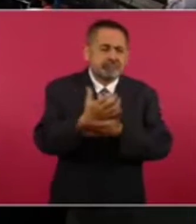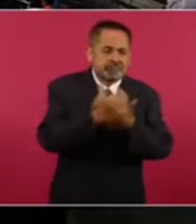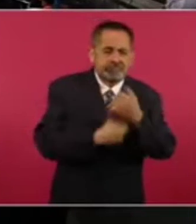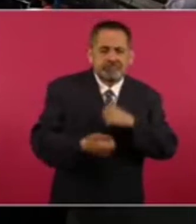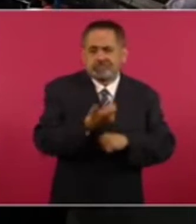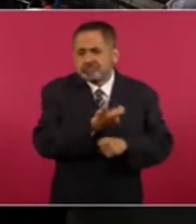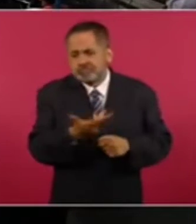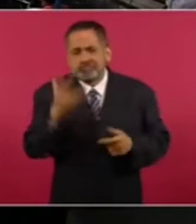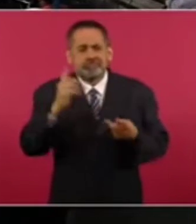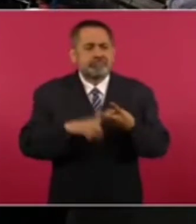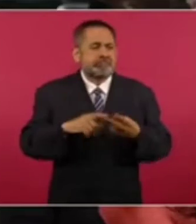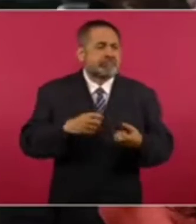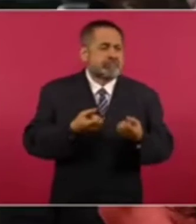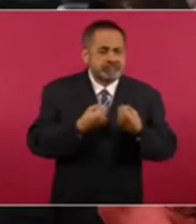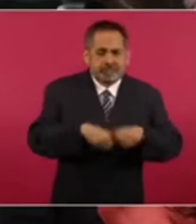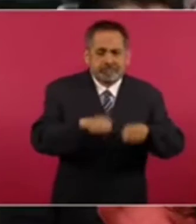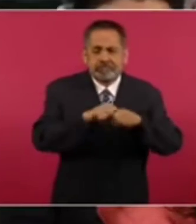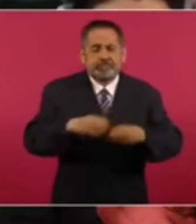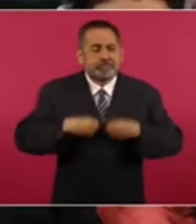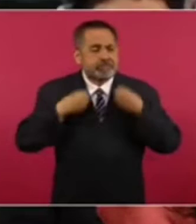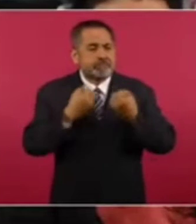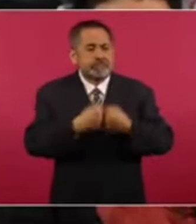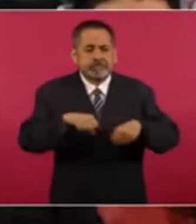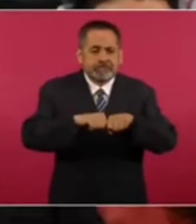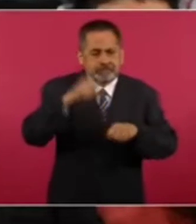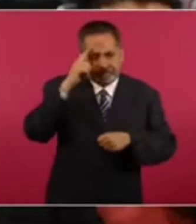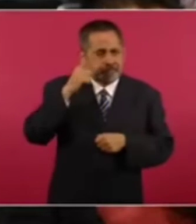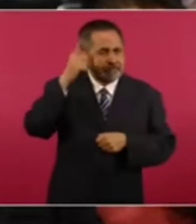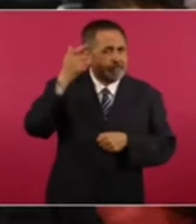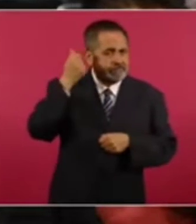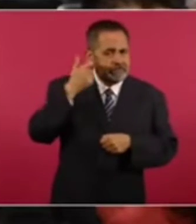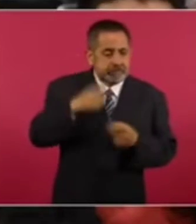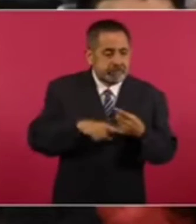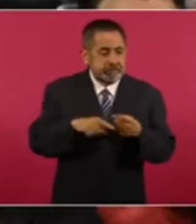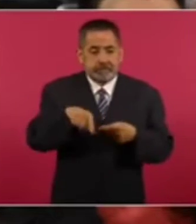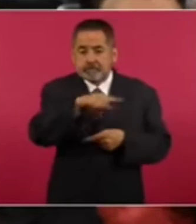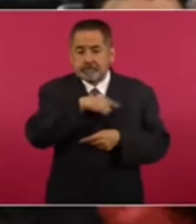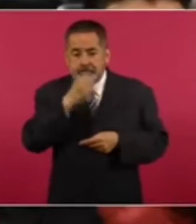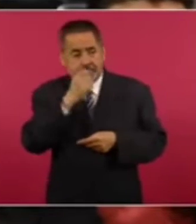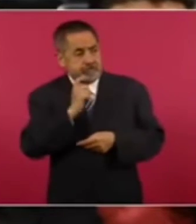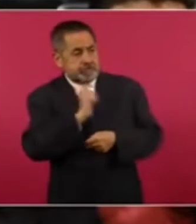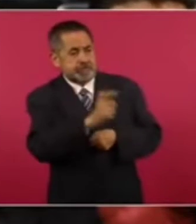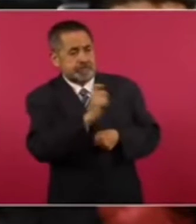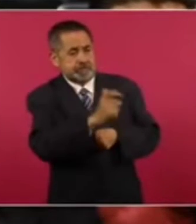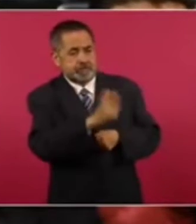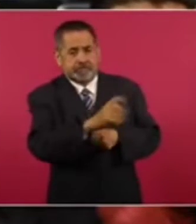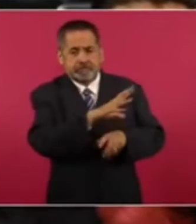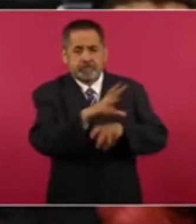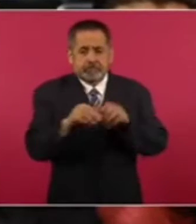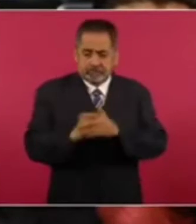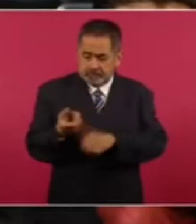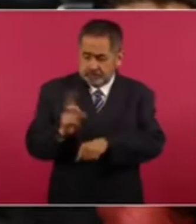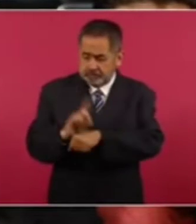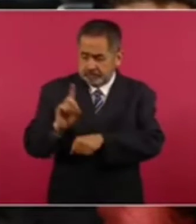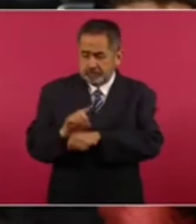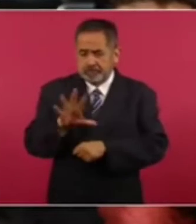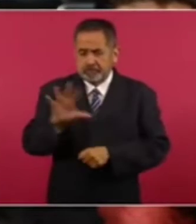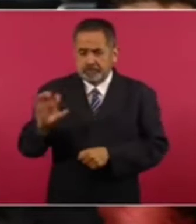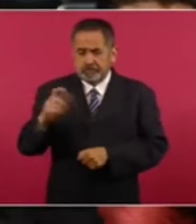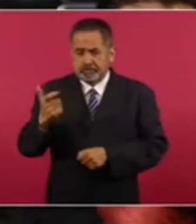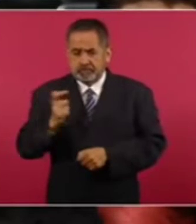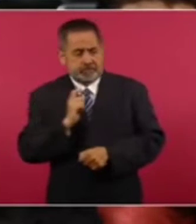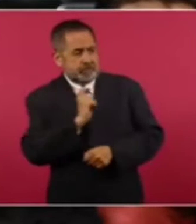de vida, seguro de retiro, en fin, hasta la comida les pagamos diariamente, se les dan 500 pesos para